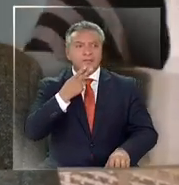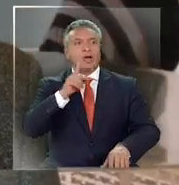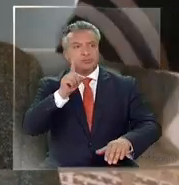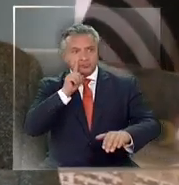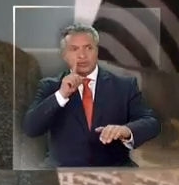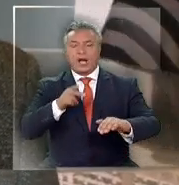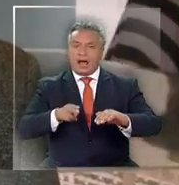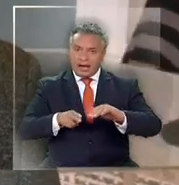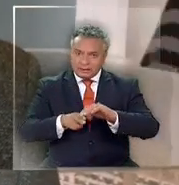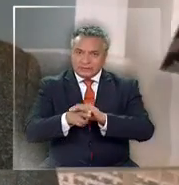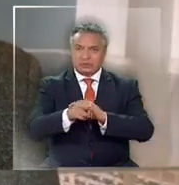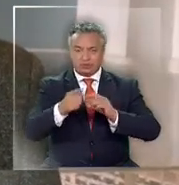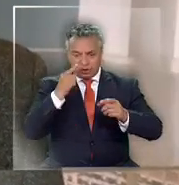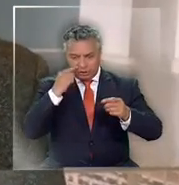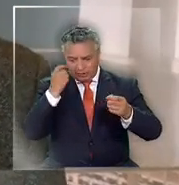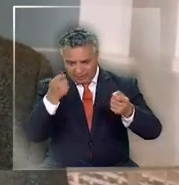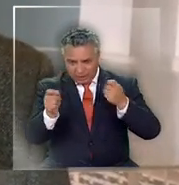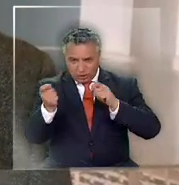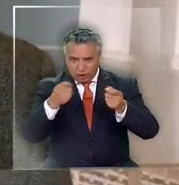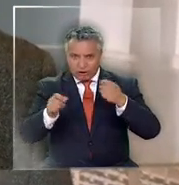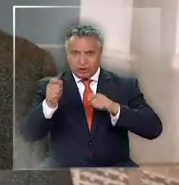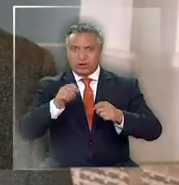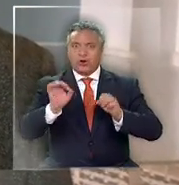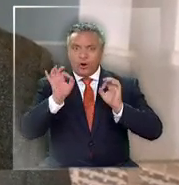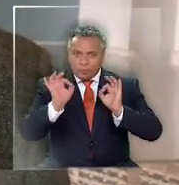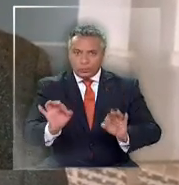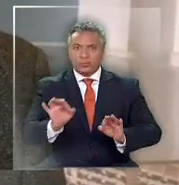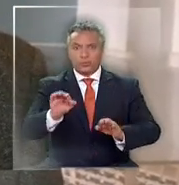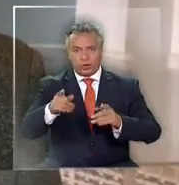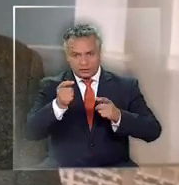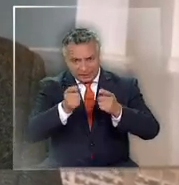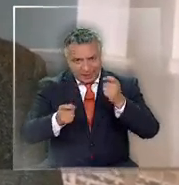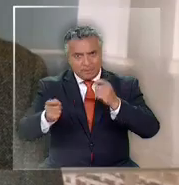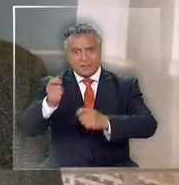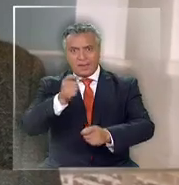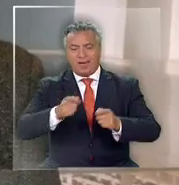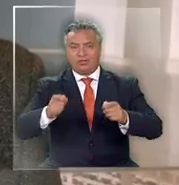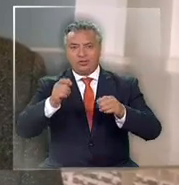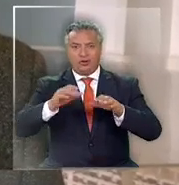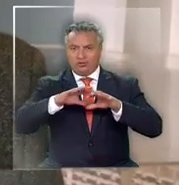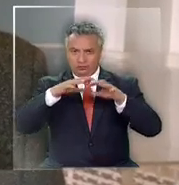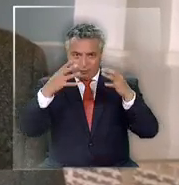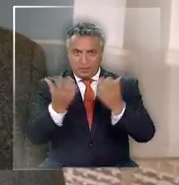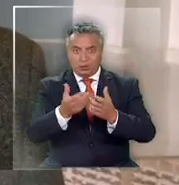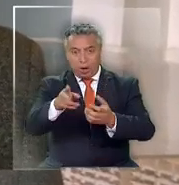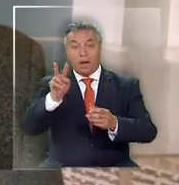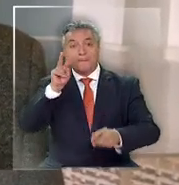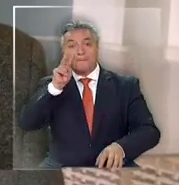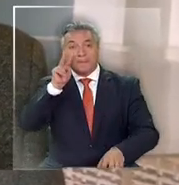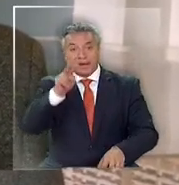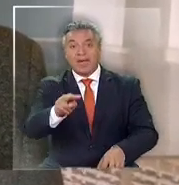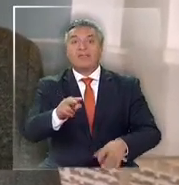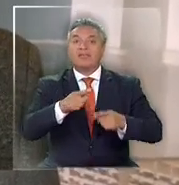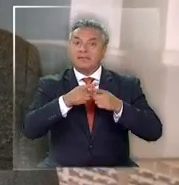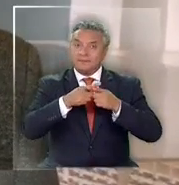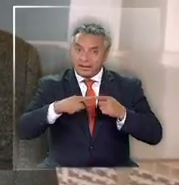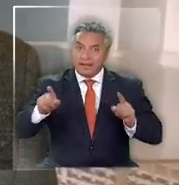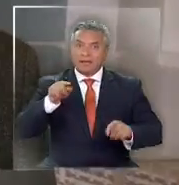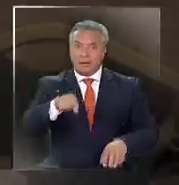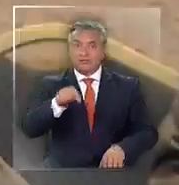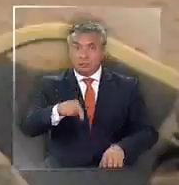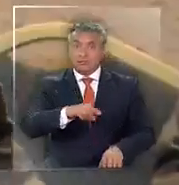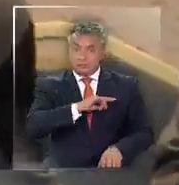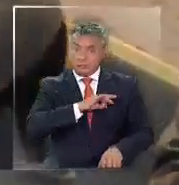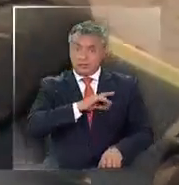un diagnóstico oportuno, a un tratamiento integral, a una mirada distinta respecto a la enfermedad que más temor nos genera a los